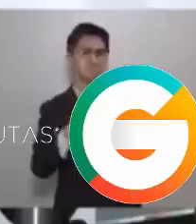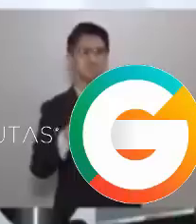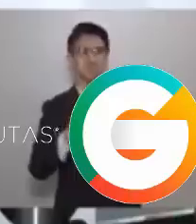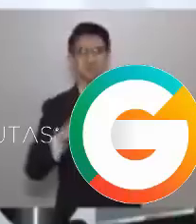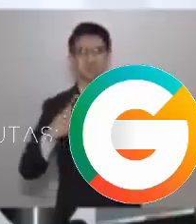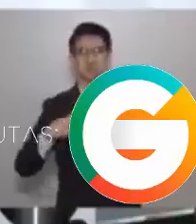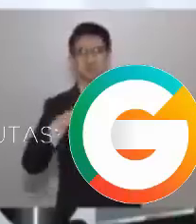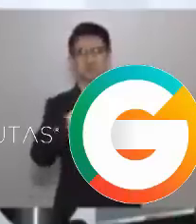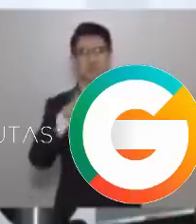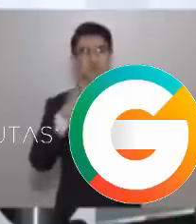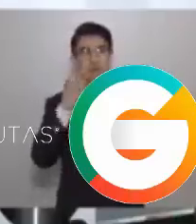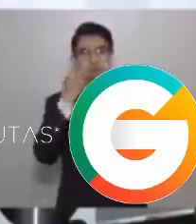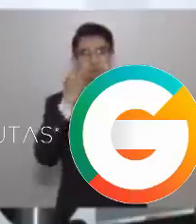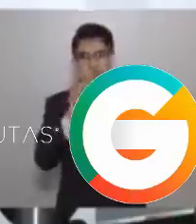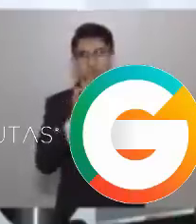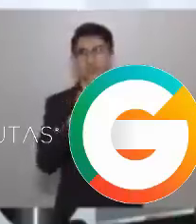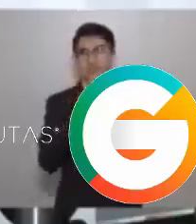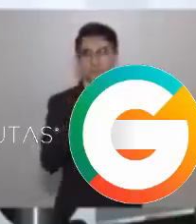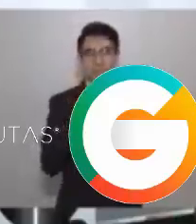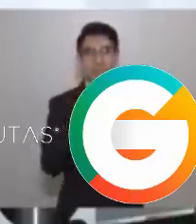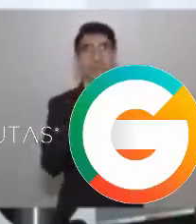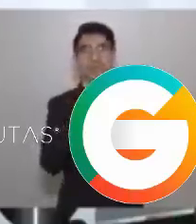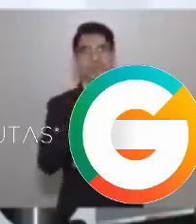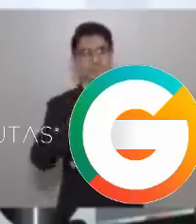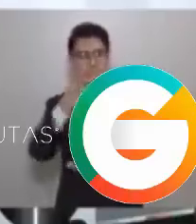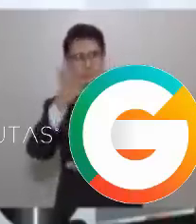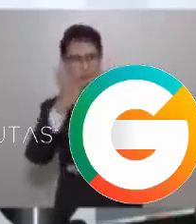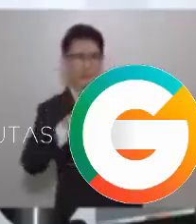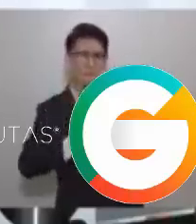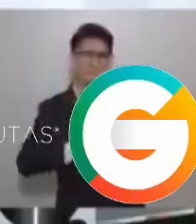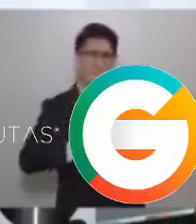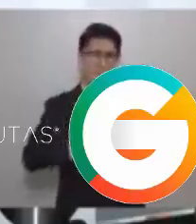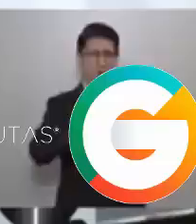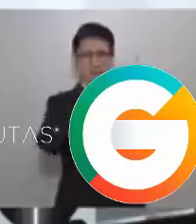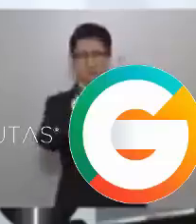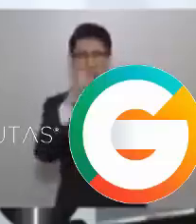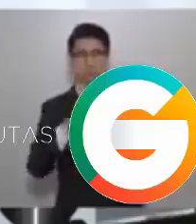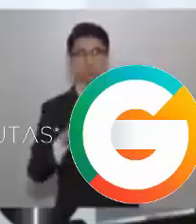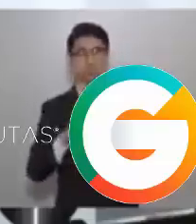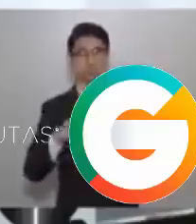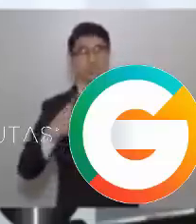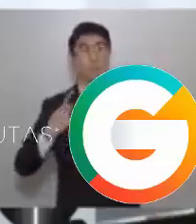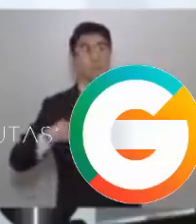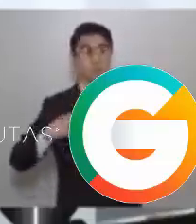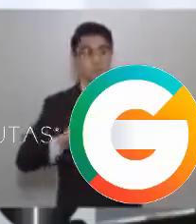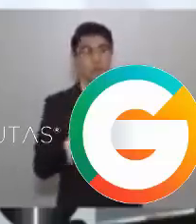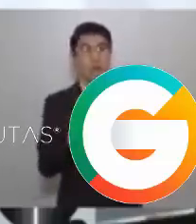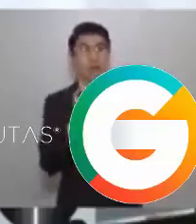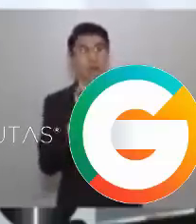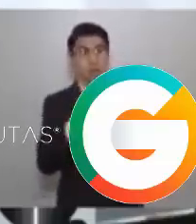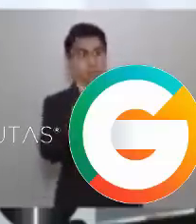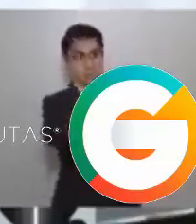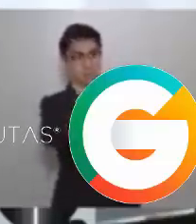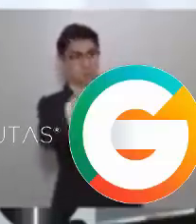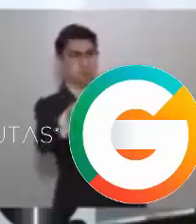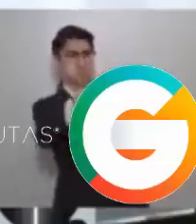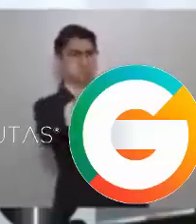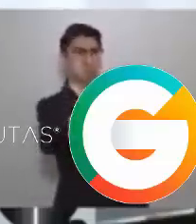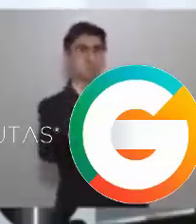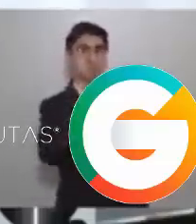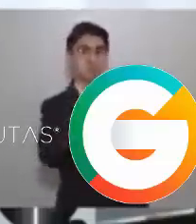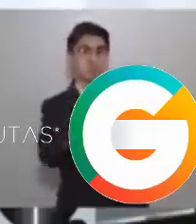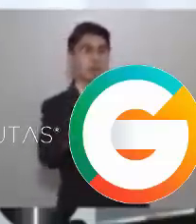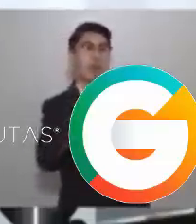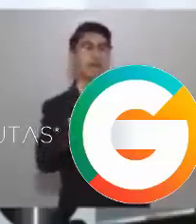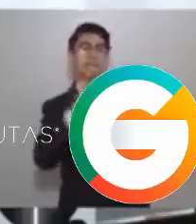una agresión con detonaciones de arma de fuego y personas lesionadas, y se pedía el auxilio